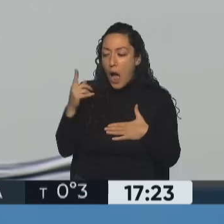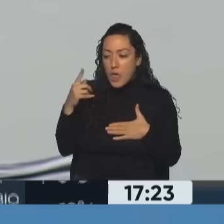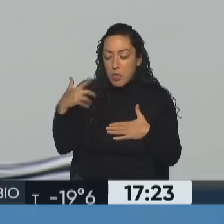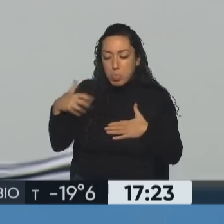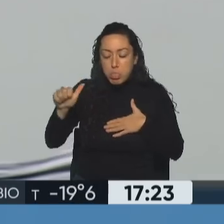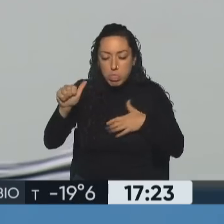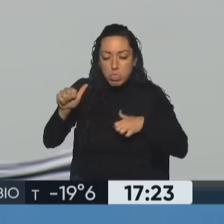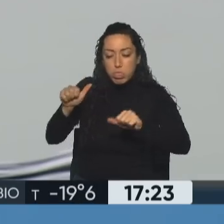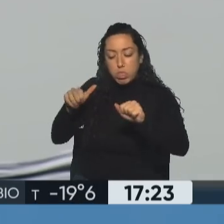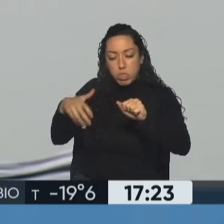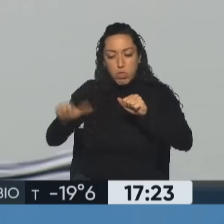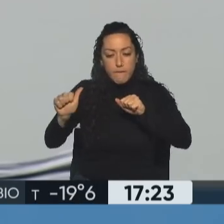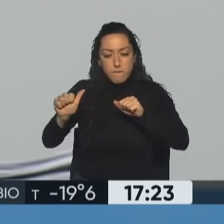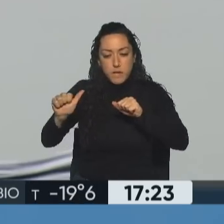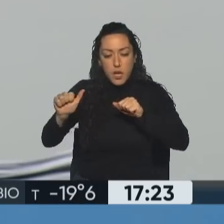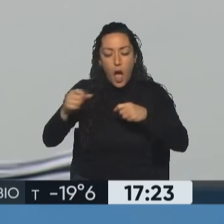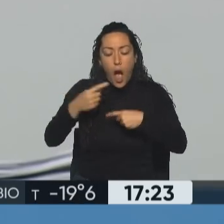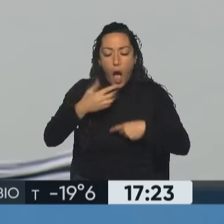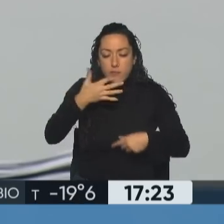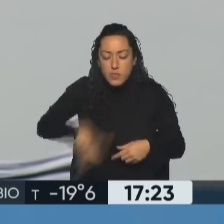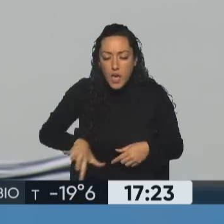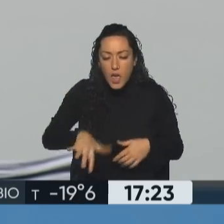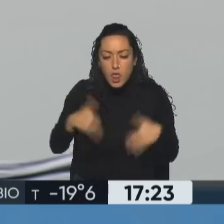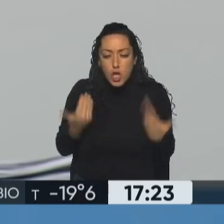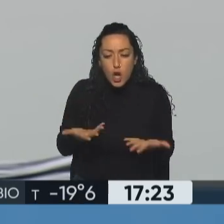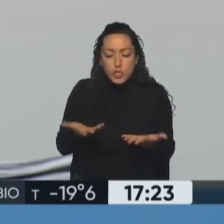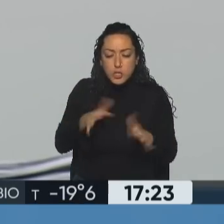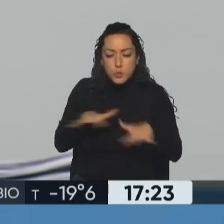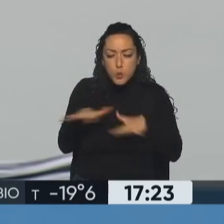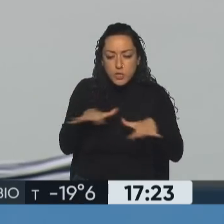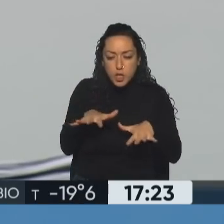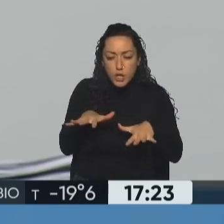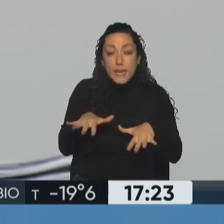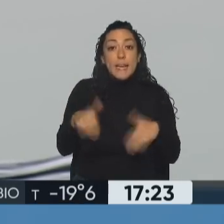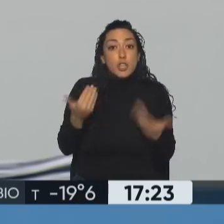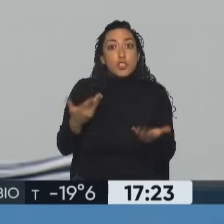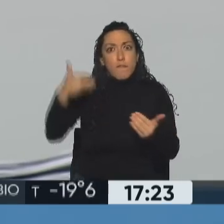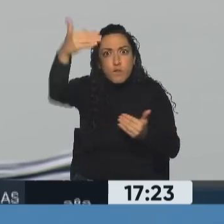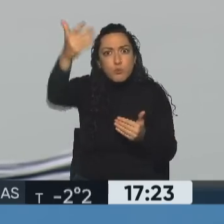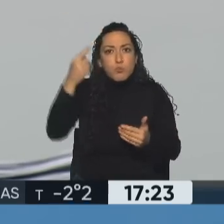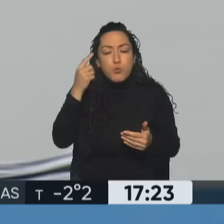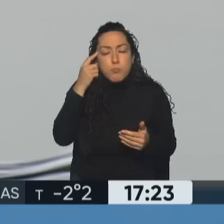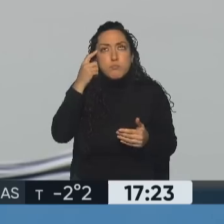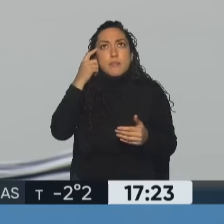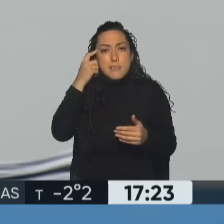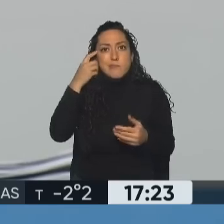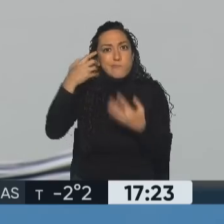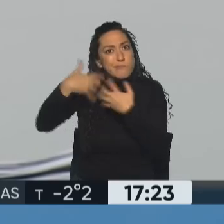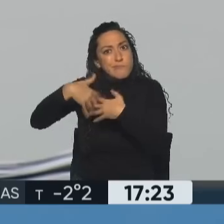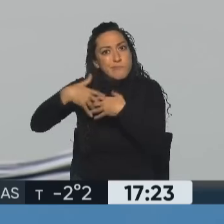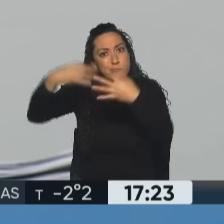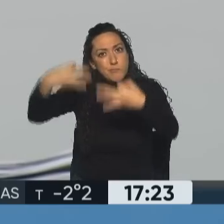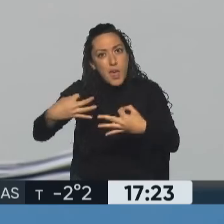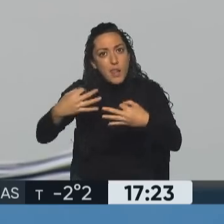las claves, decodificamos lo que pasó y podemos atisbar lo que puede pasar.